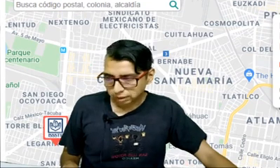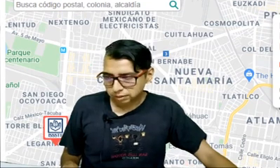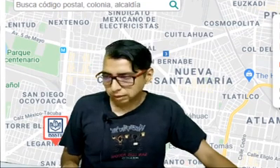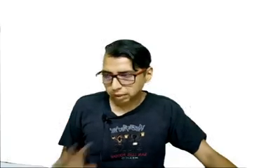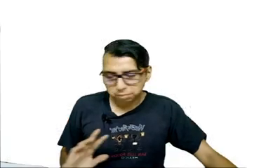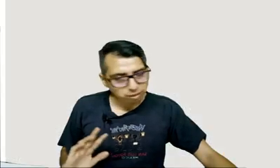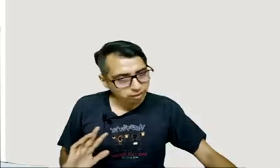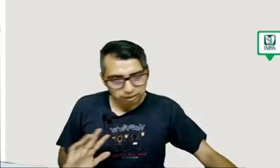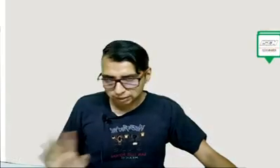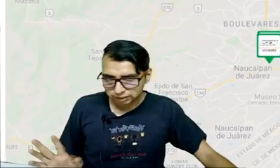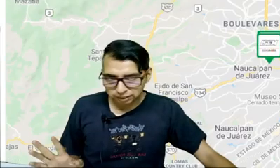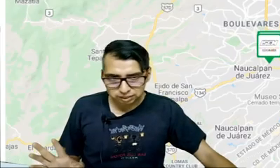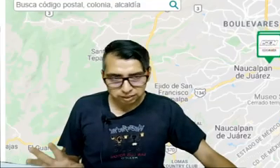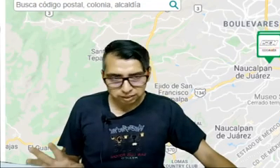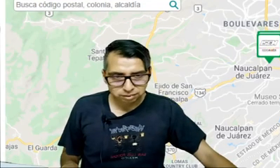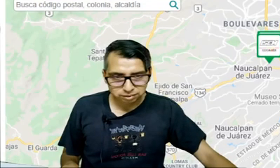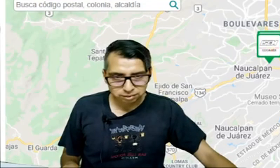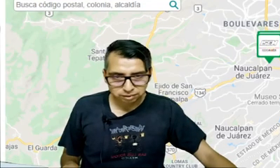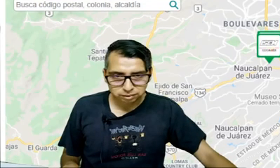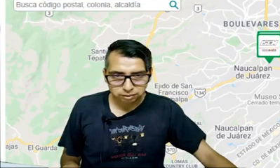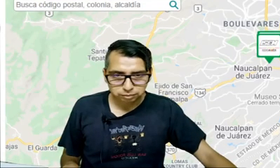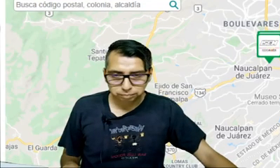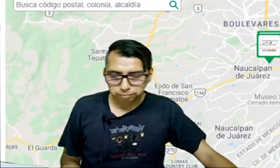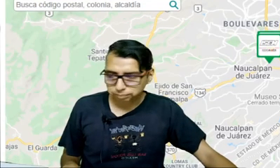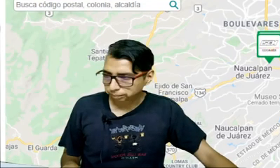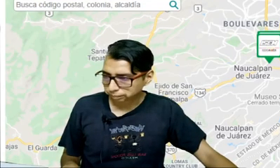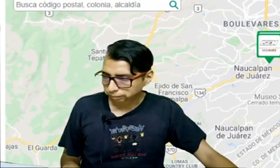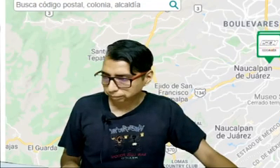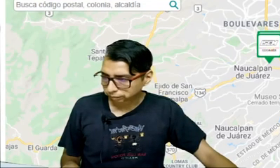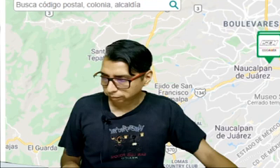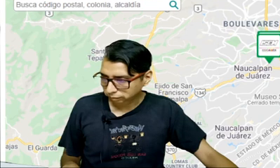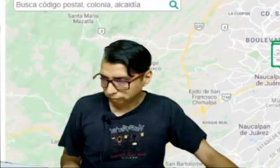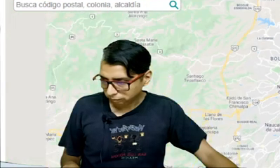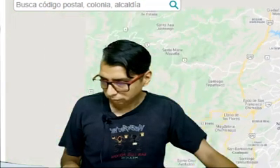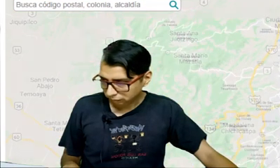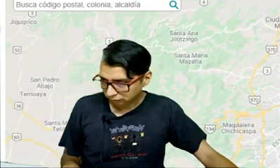este también ya está lleno